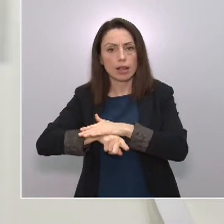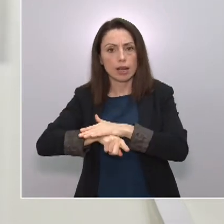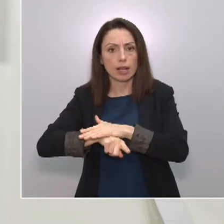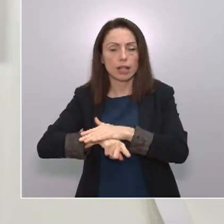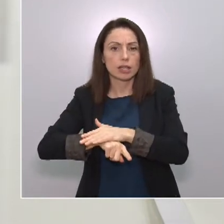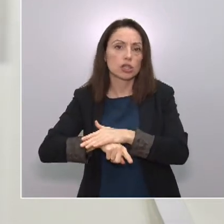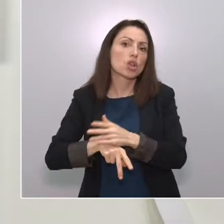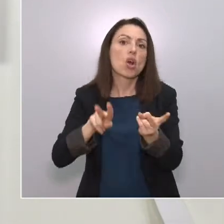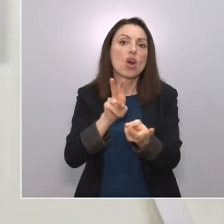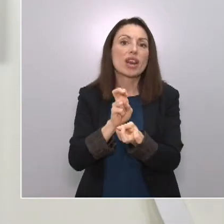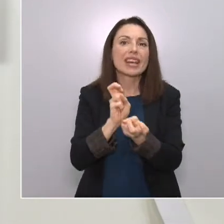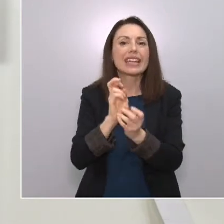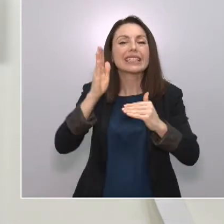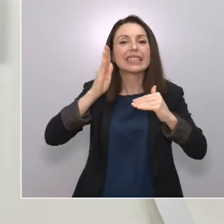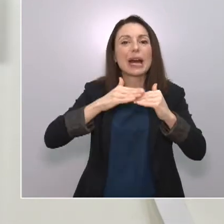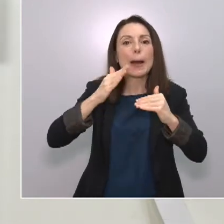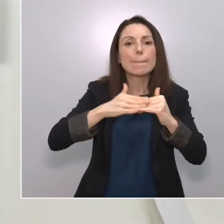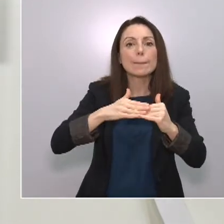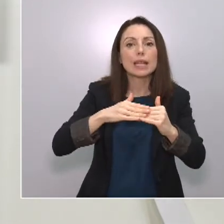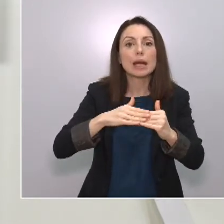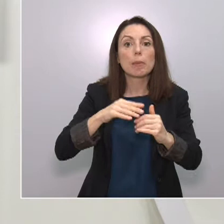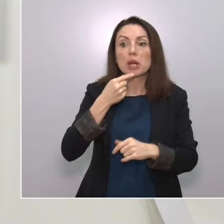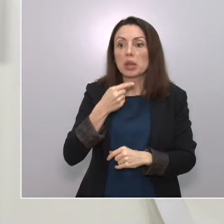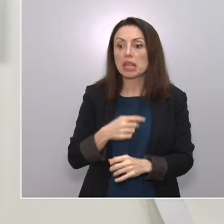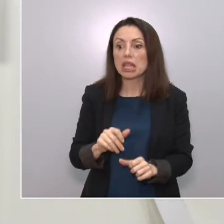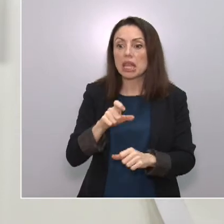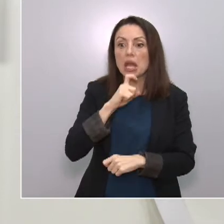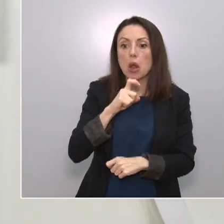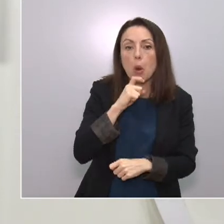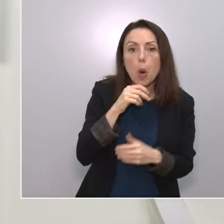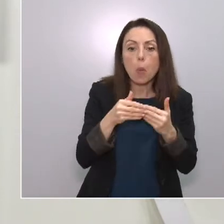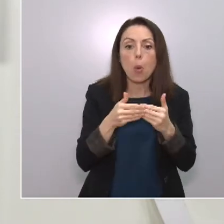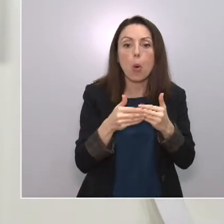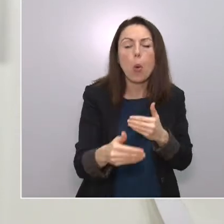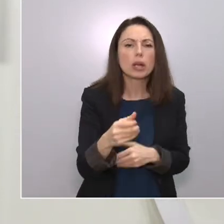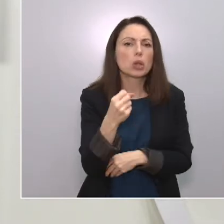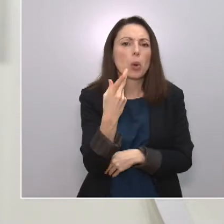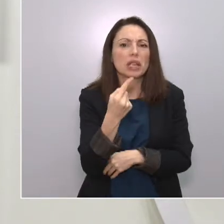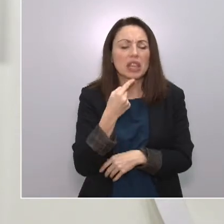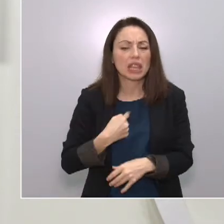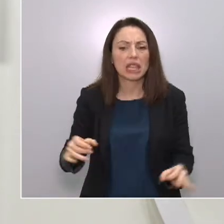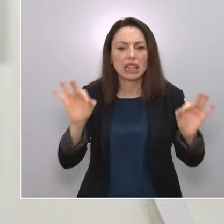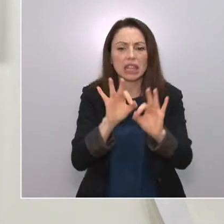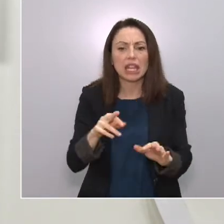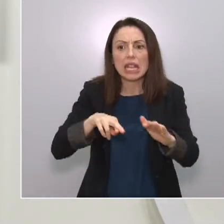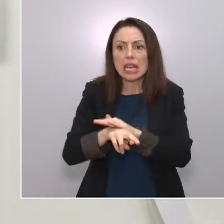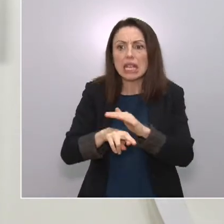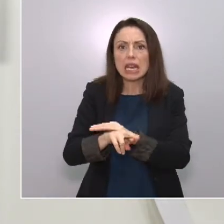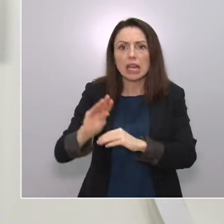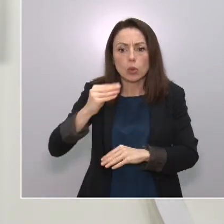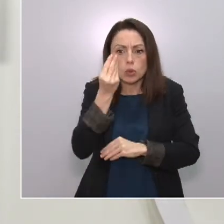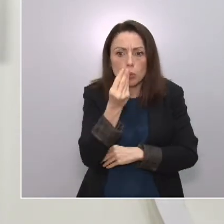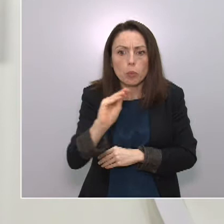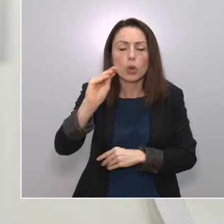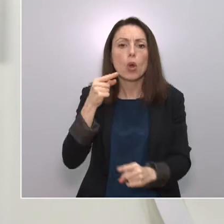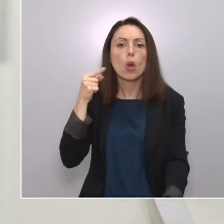vital mínima, pero no se les informa del cómo, del cuándo ni del cuánto, ni si tendrán recursos adicionales para poder hacer